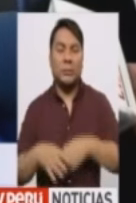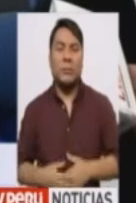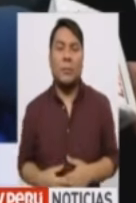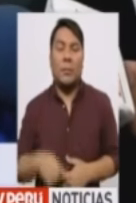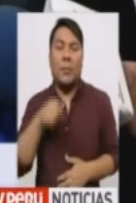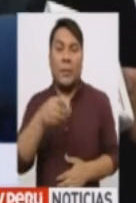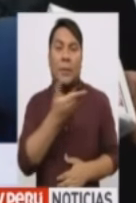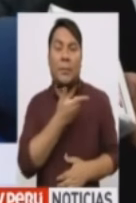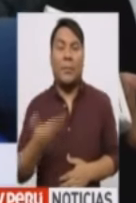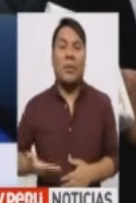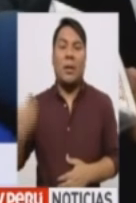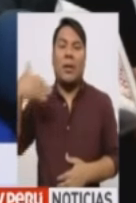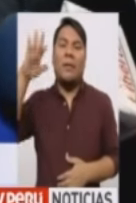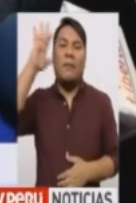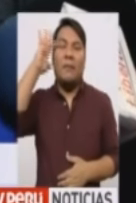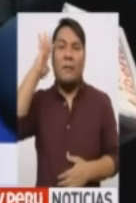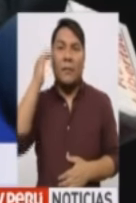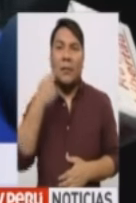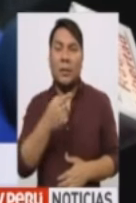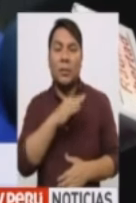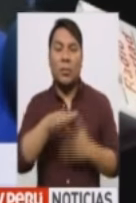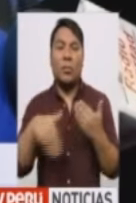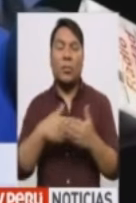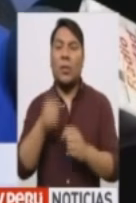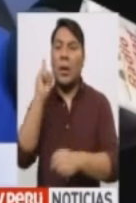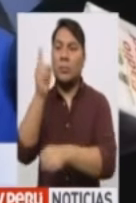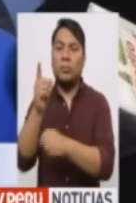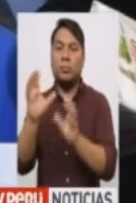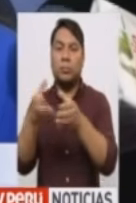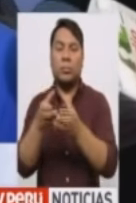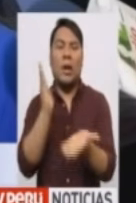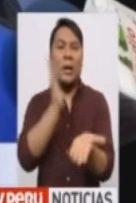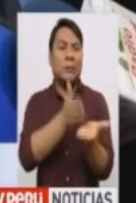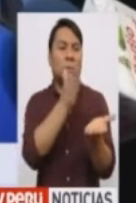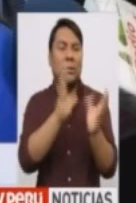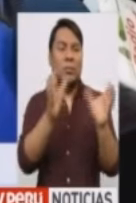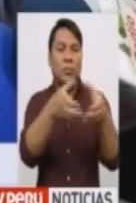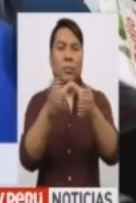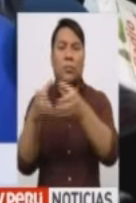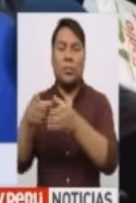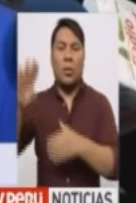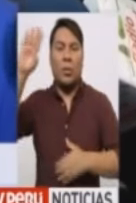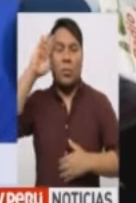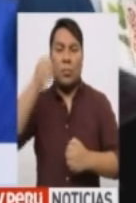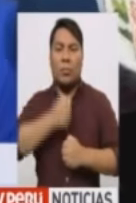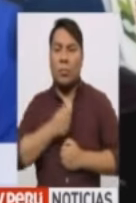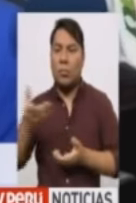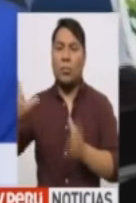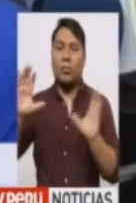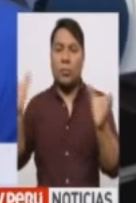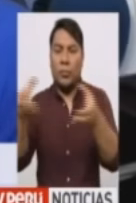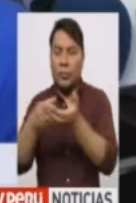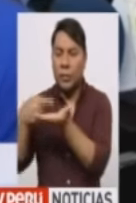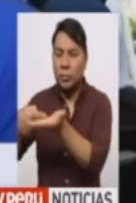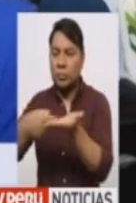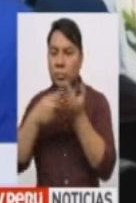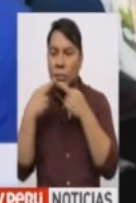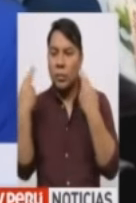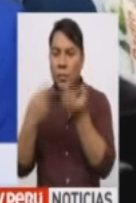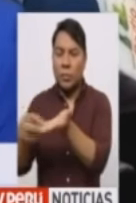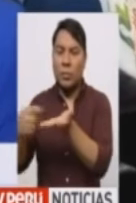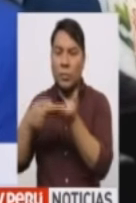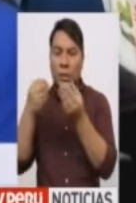del presidente Alberto Fujimori, a los comandos, a la Patrulla Tenaz y al Servicio de Inteligencia Nacional. Son tres personas